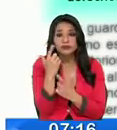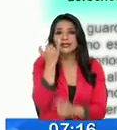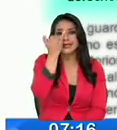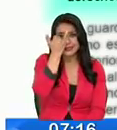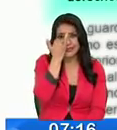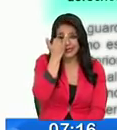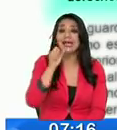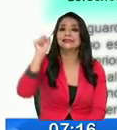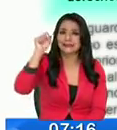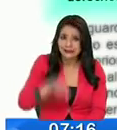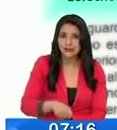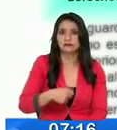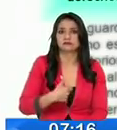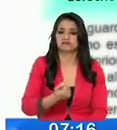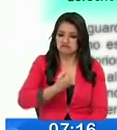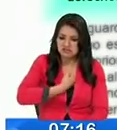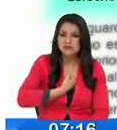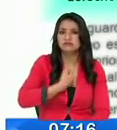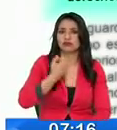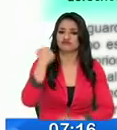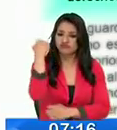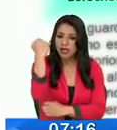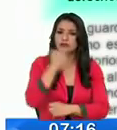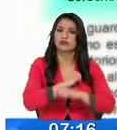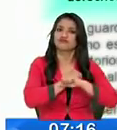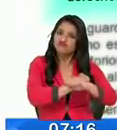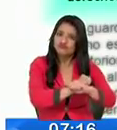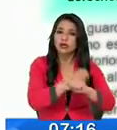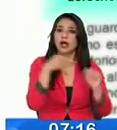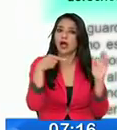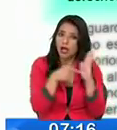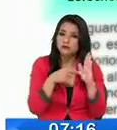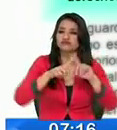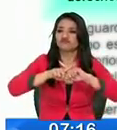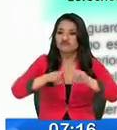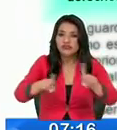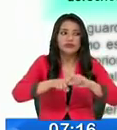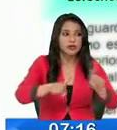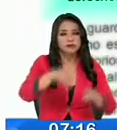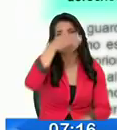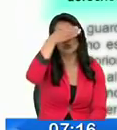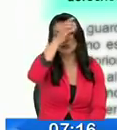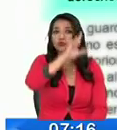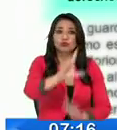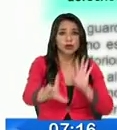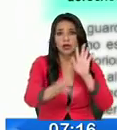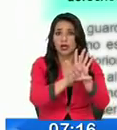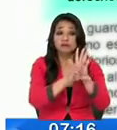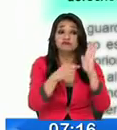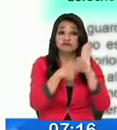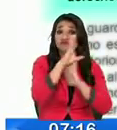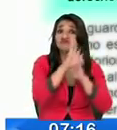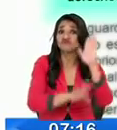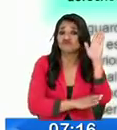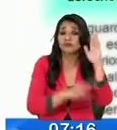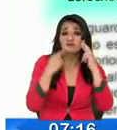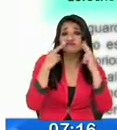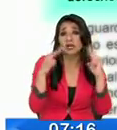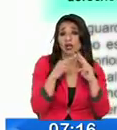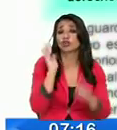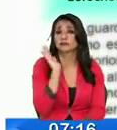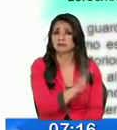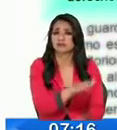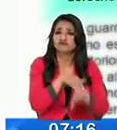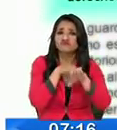a la autodeterminación y es una parte constitutiva del pluralismo jurídico reconocido constitucionalmente, misma que tiene